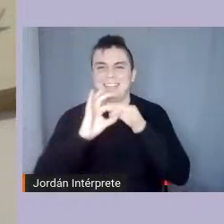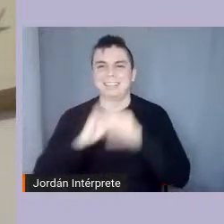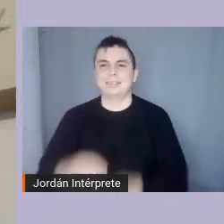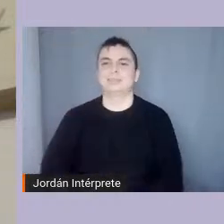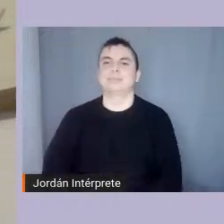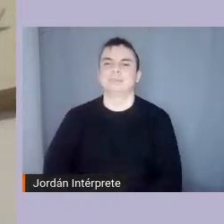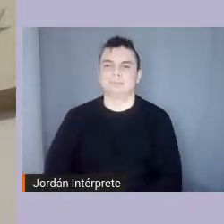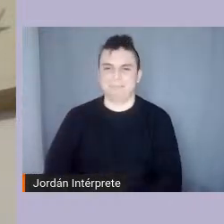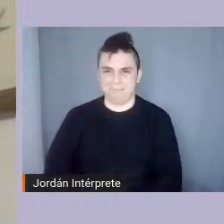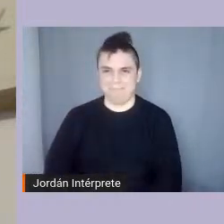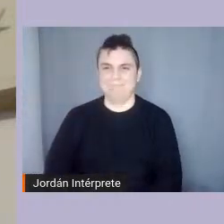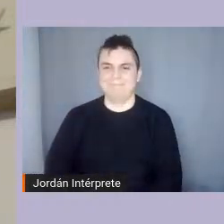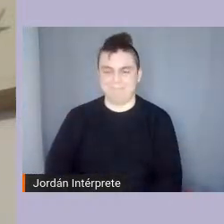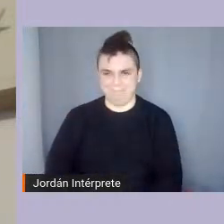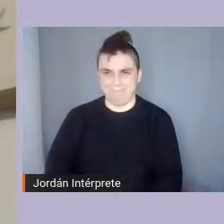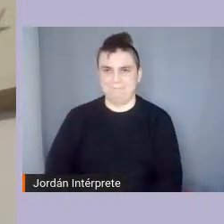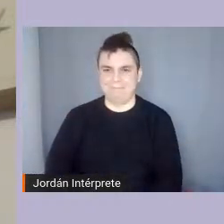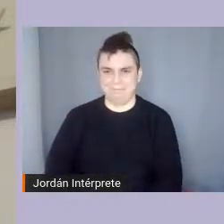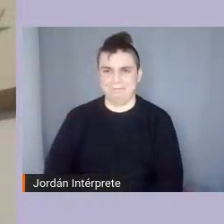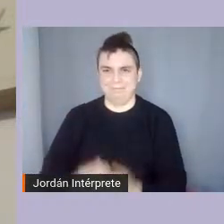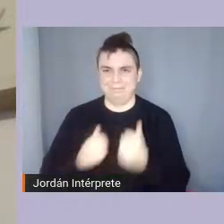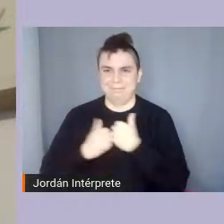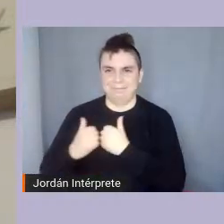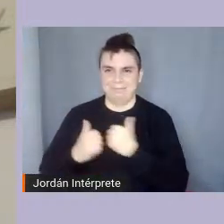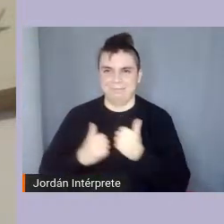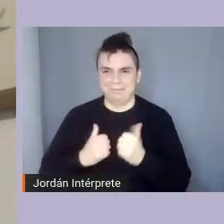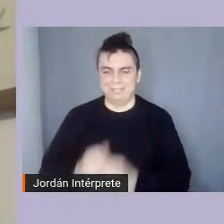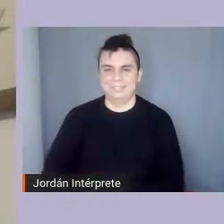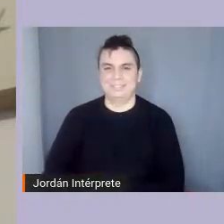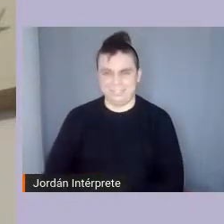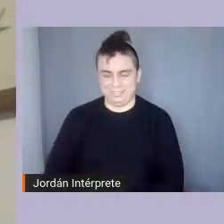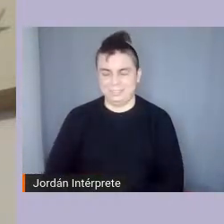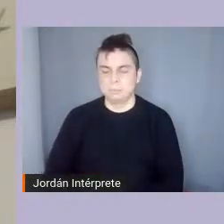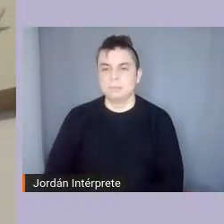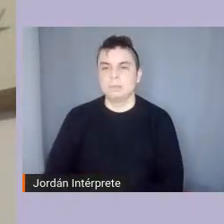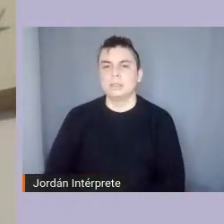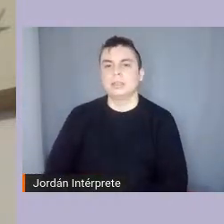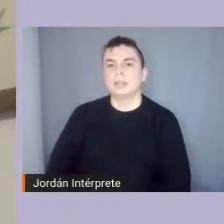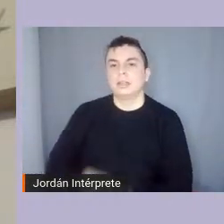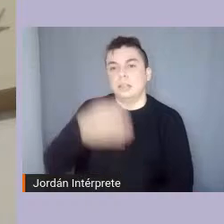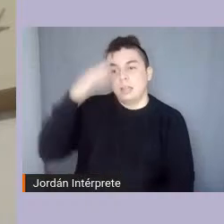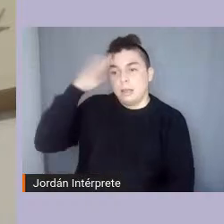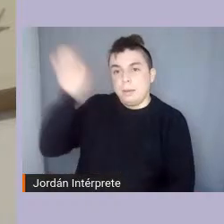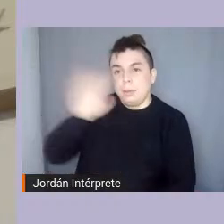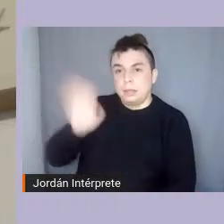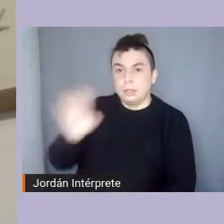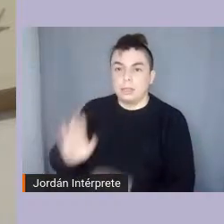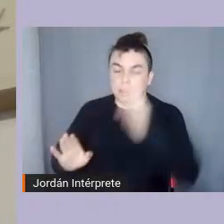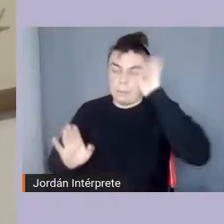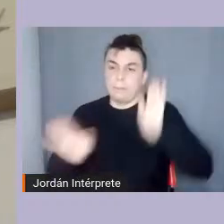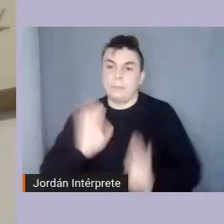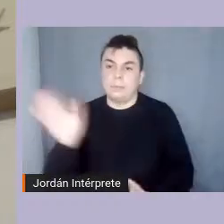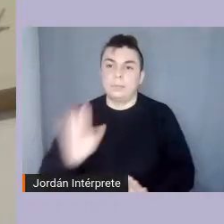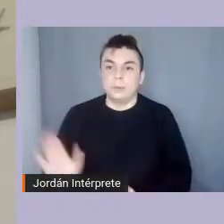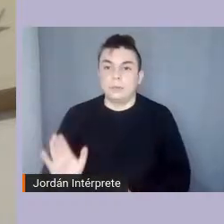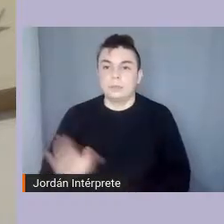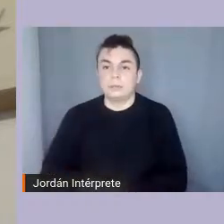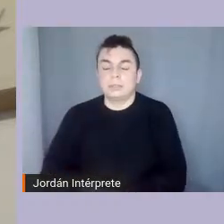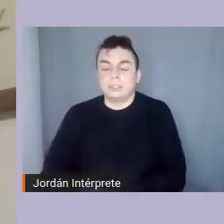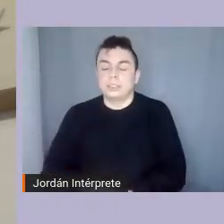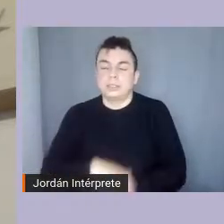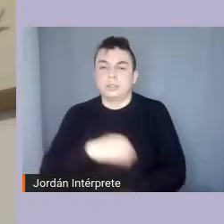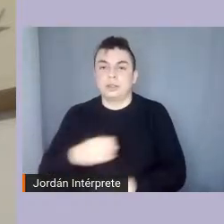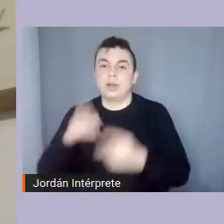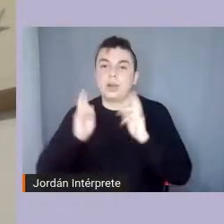No sé, bueno... Me despido, espero volver a tener esta instancia de seguir trabajando con la